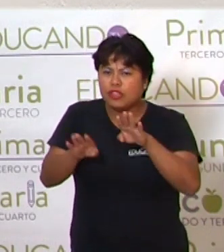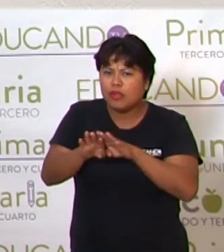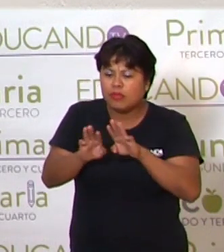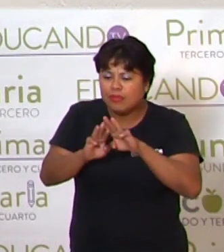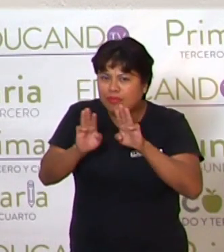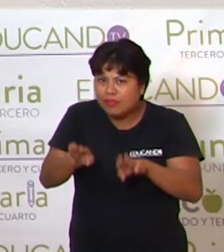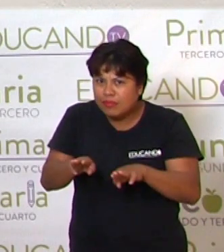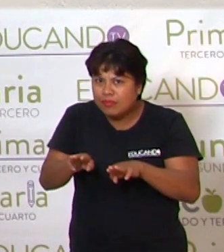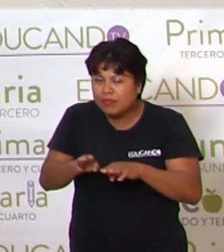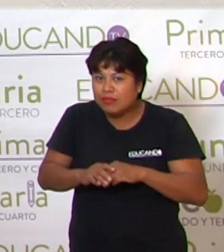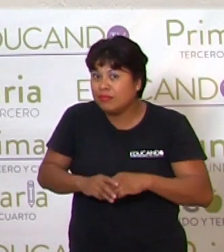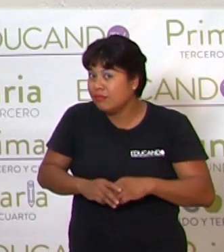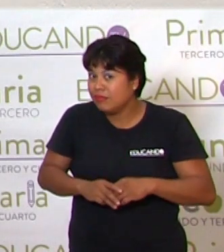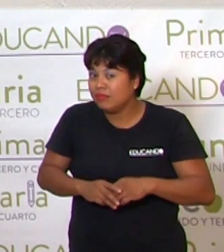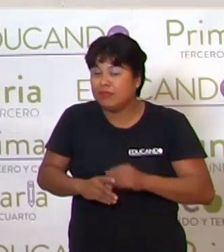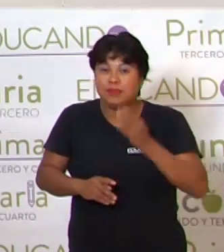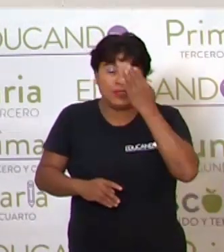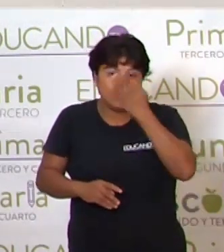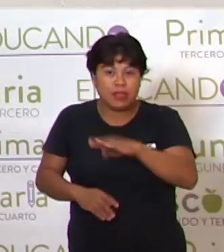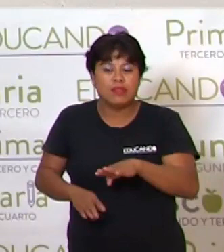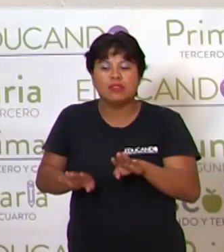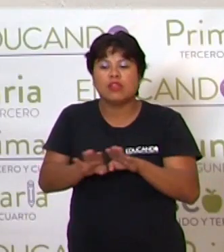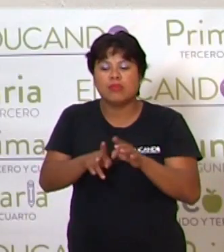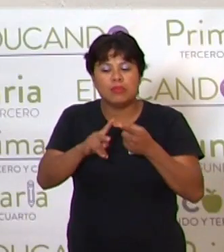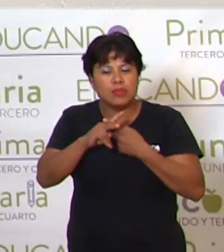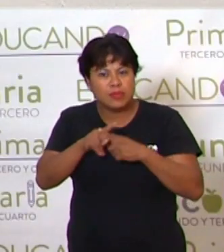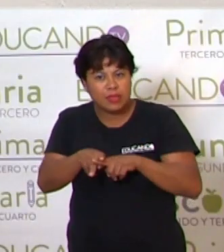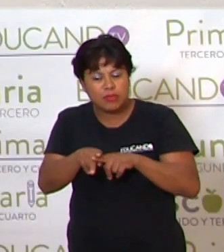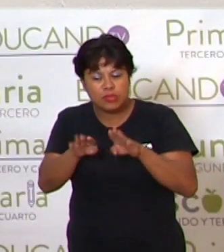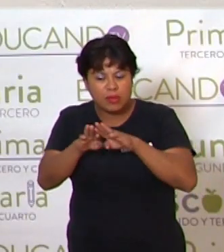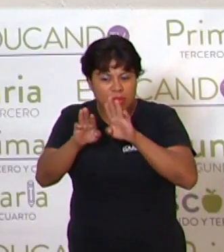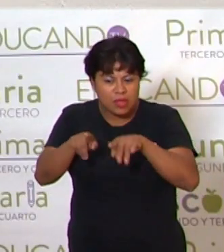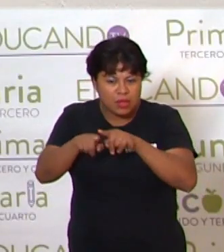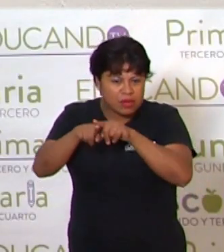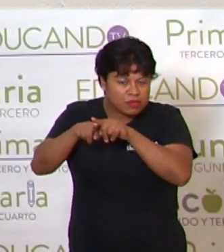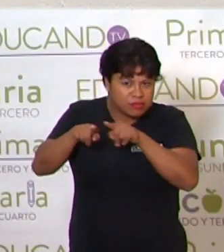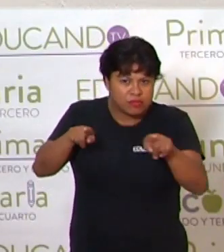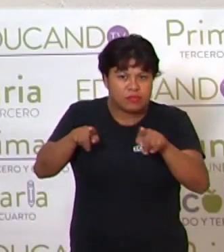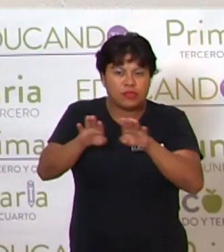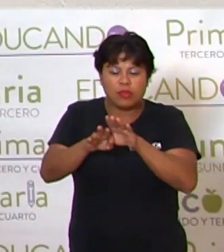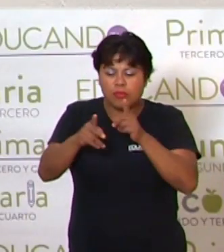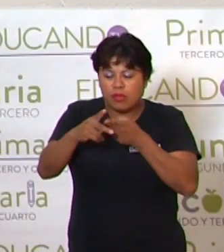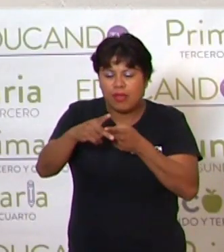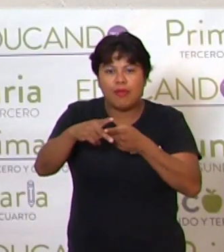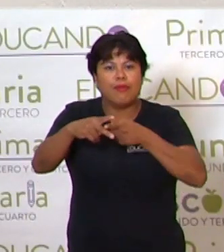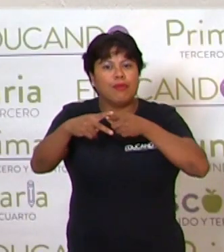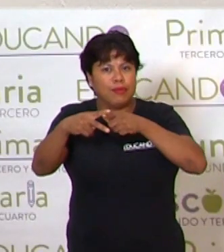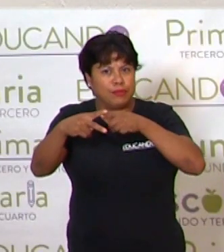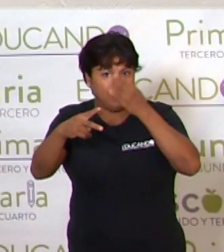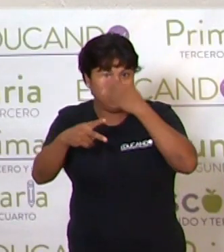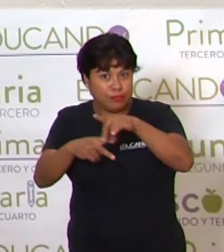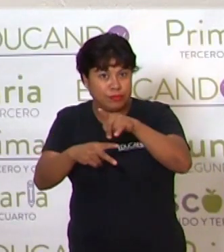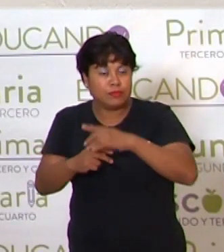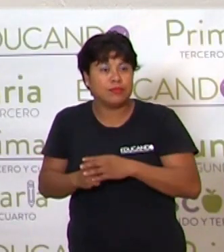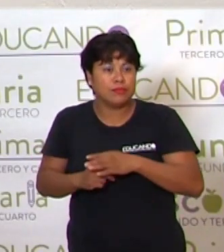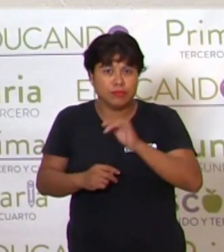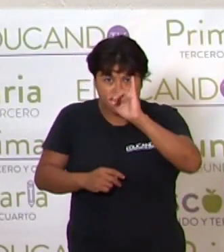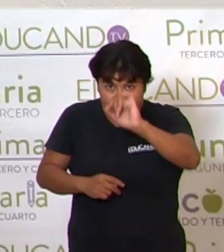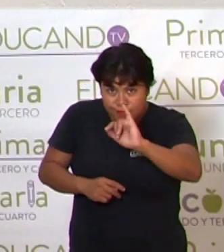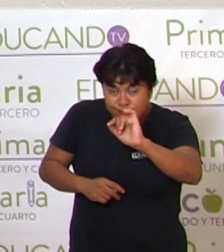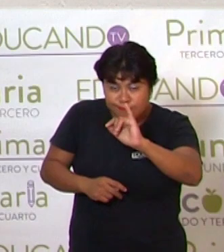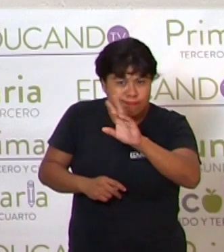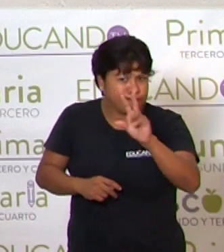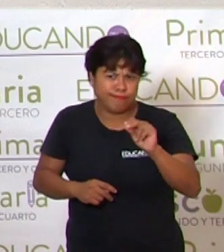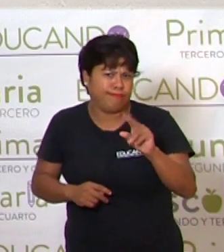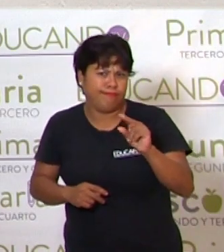los ángulos? ¿O sabes a partir de dónde puedes tomar en cuenta un ángulo? ¿Sí? ¿No? No